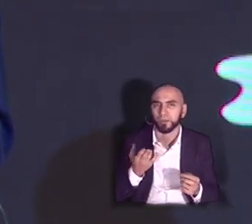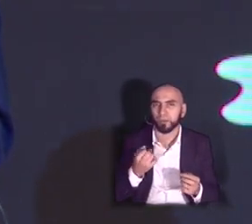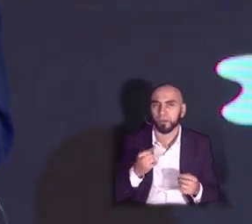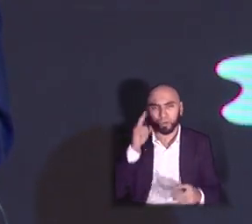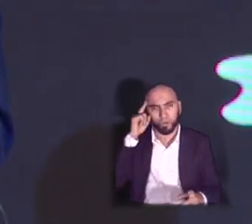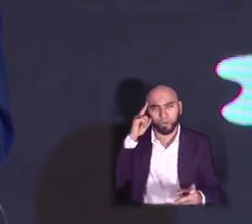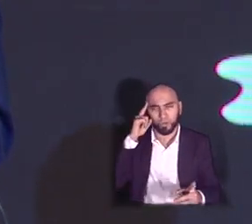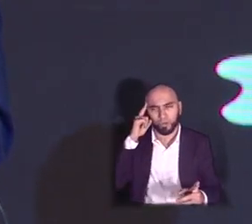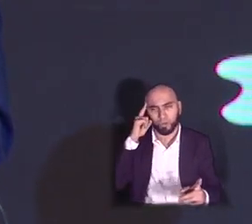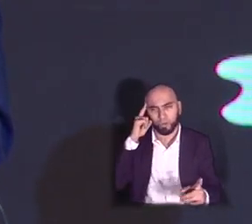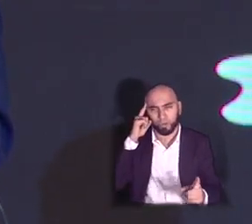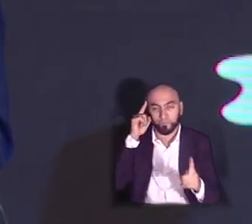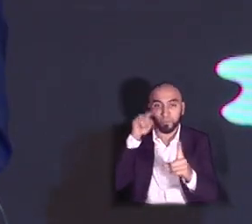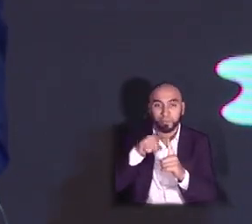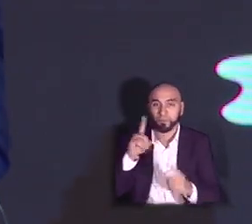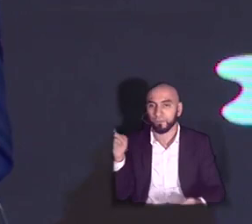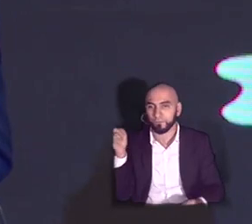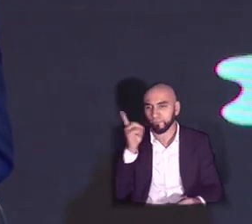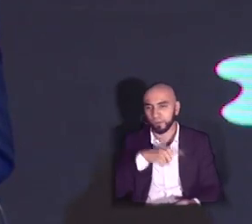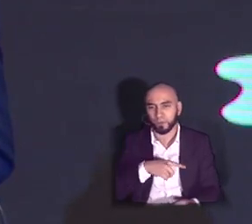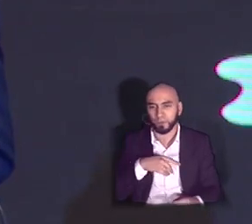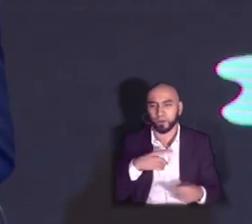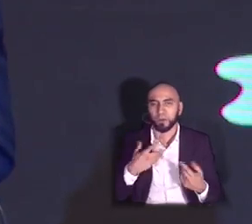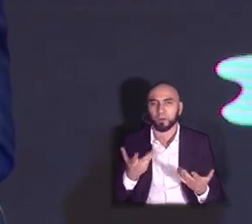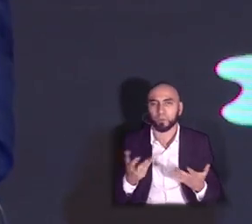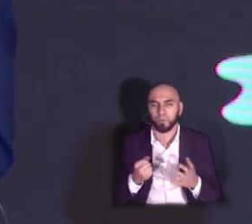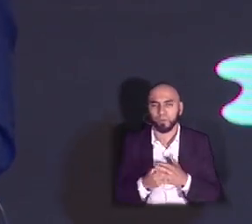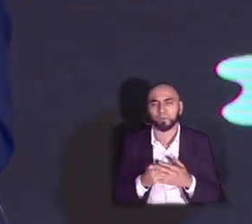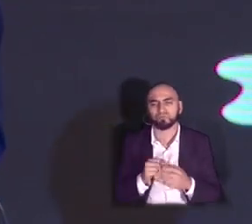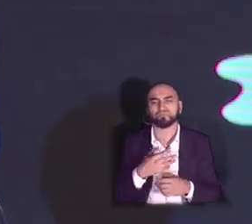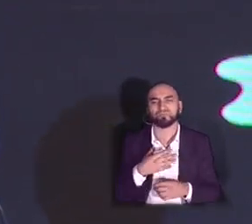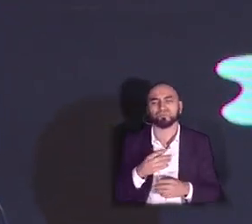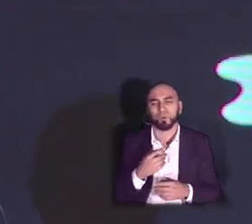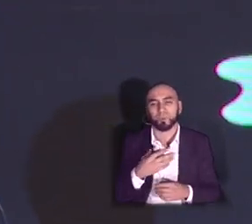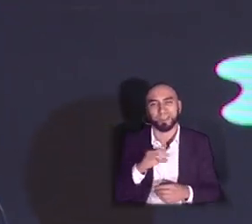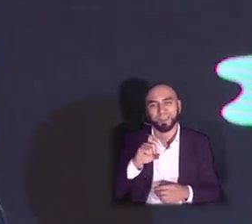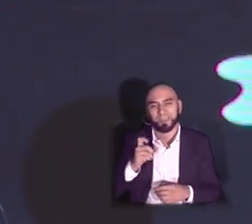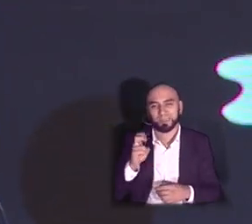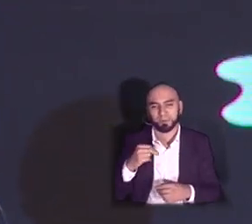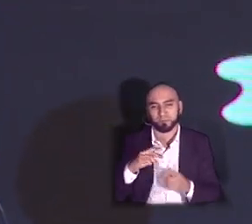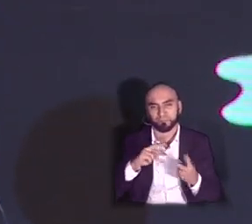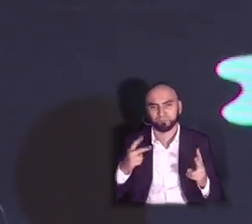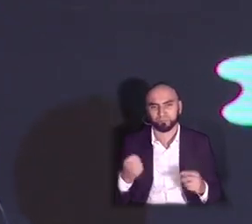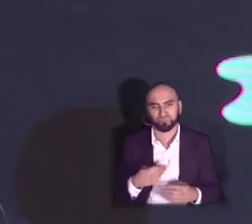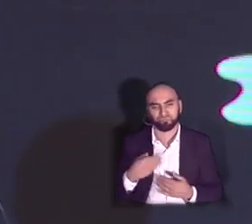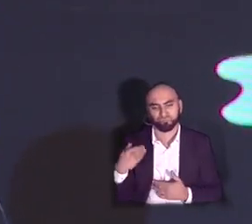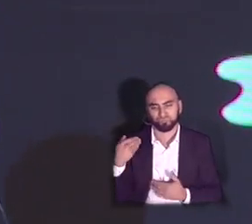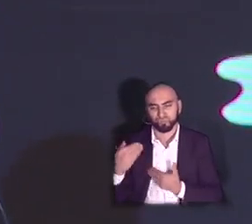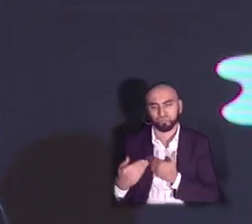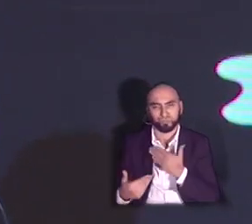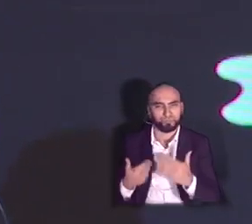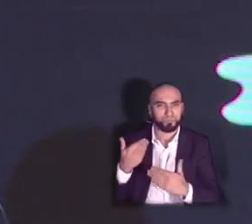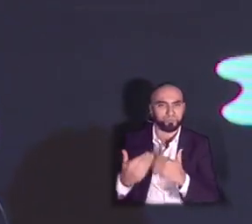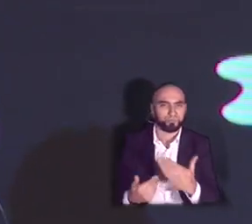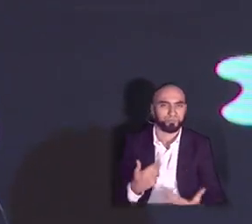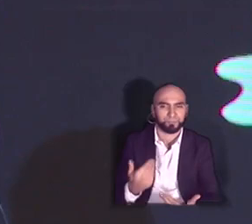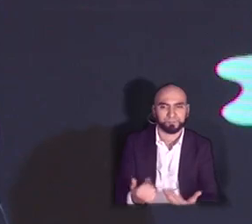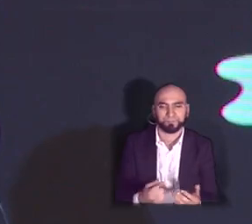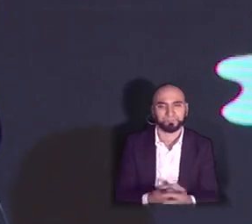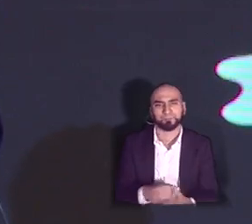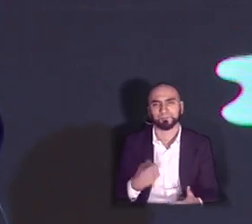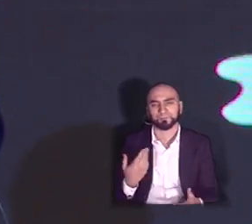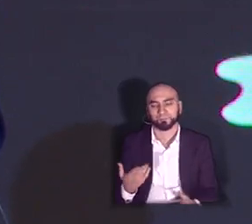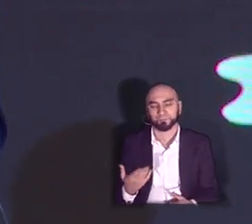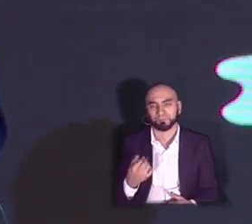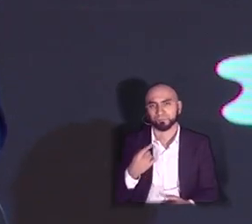objetivo final como la preservación del genes. Y eso es bueno también. ¿Cuál es nuestro rol en el universo? Otras preguntas que